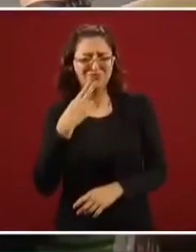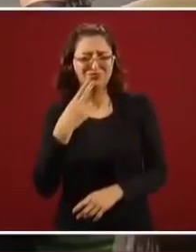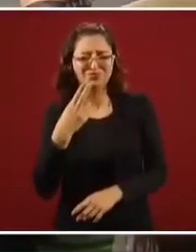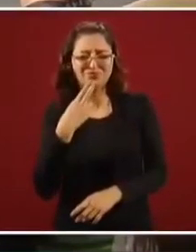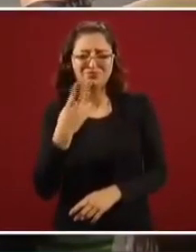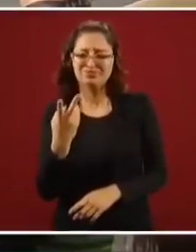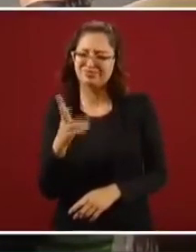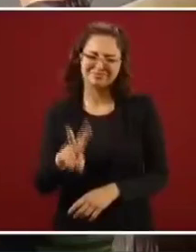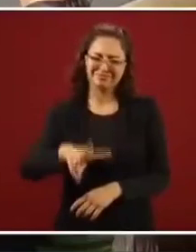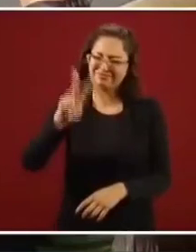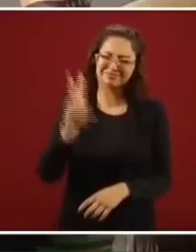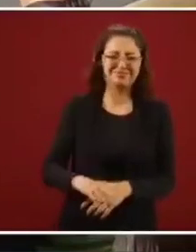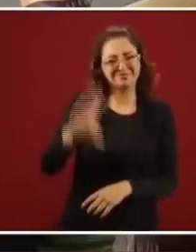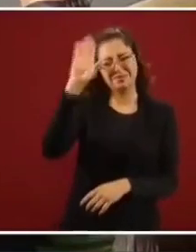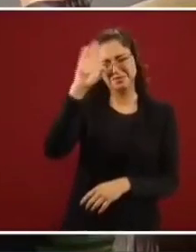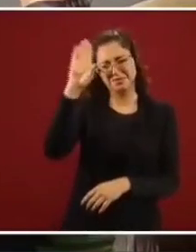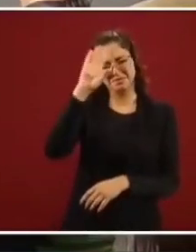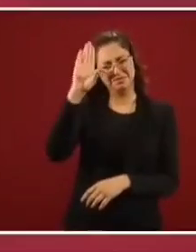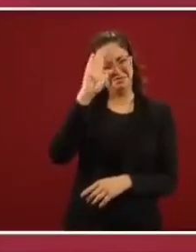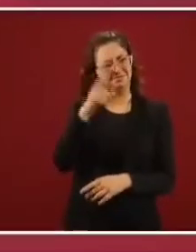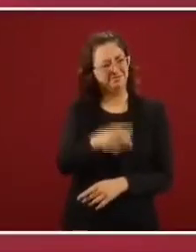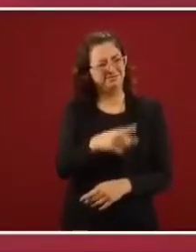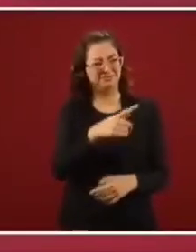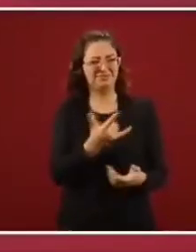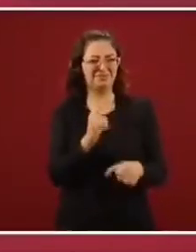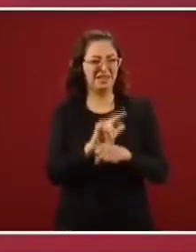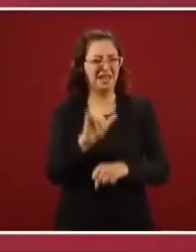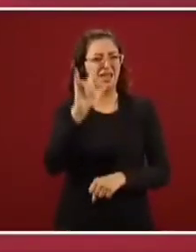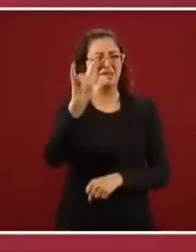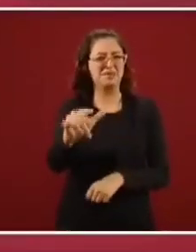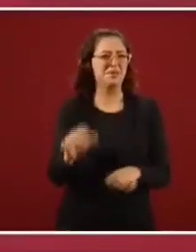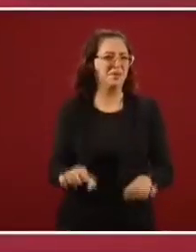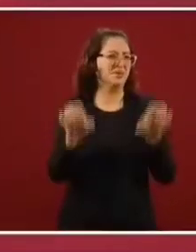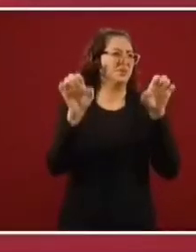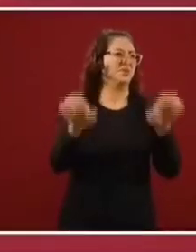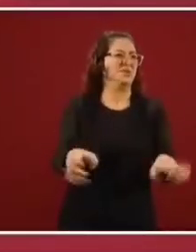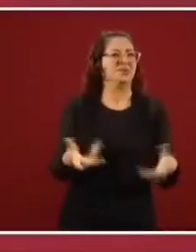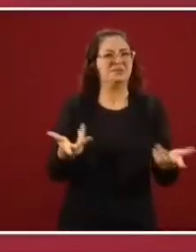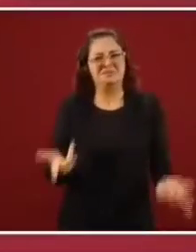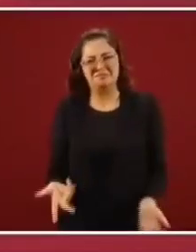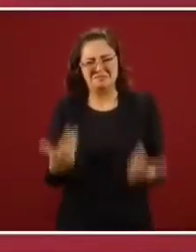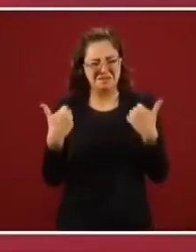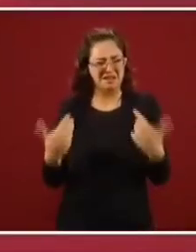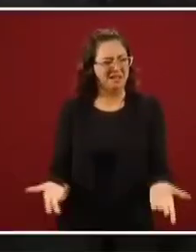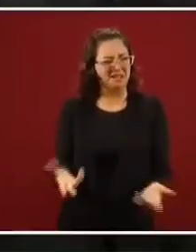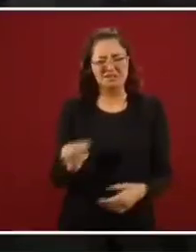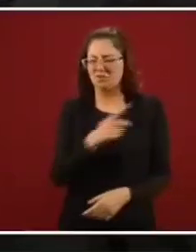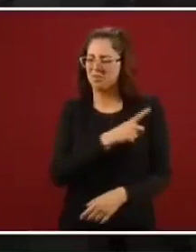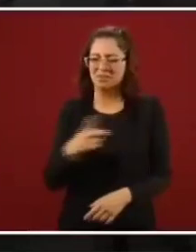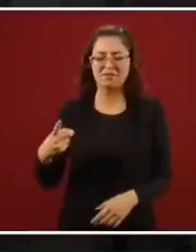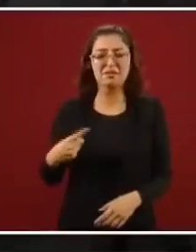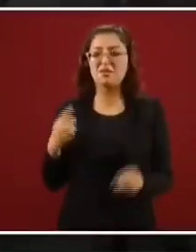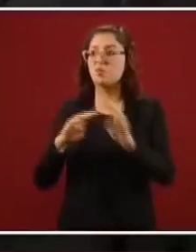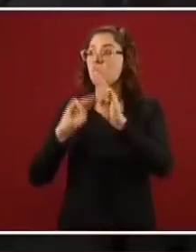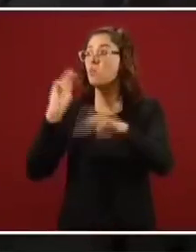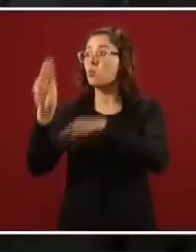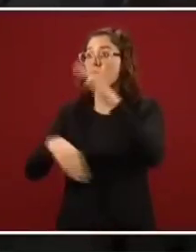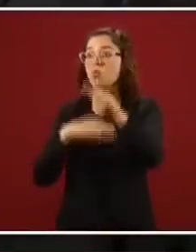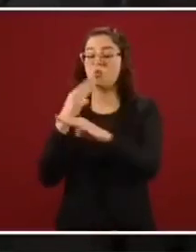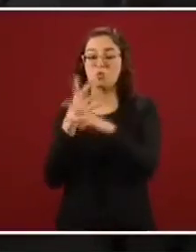hacerse, pues no debieron comprar este avión. Ya ni los más ricos del mundo